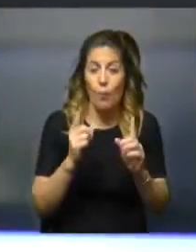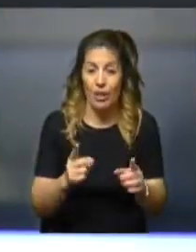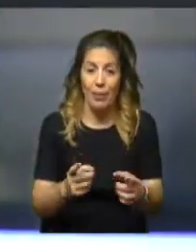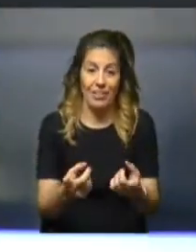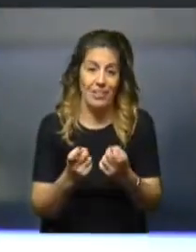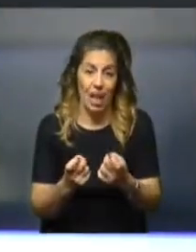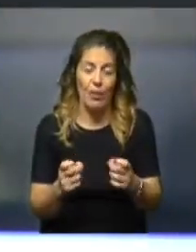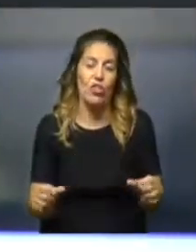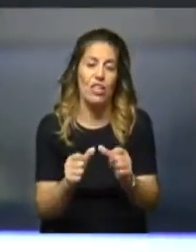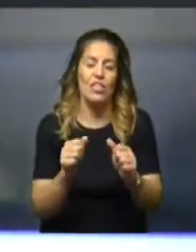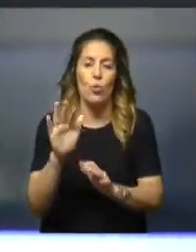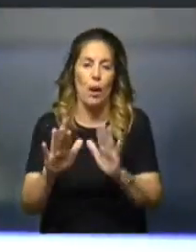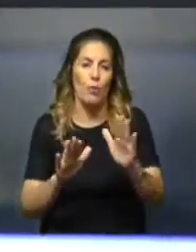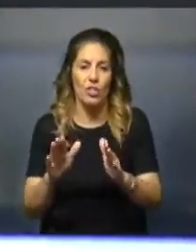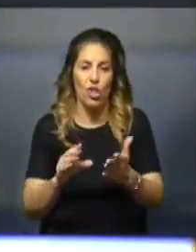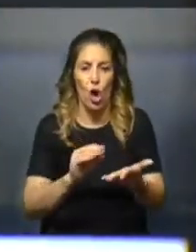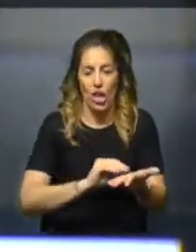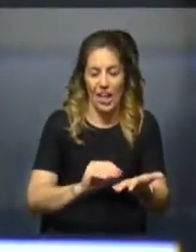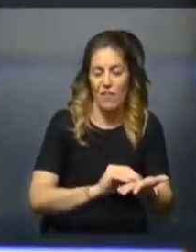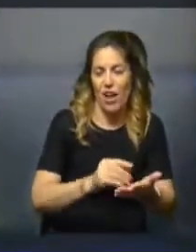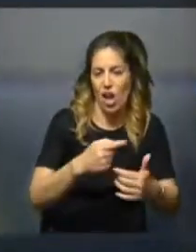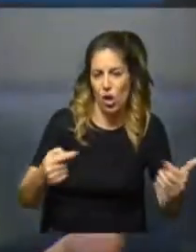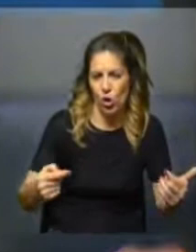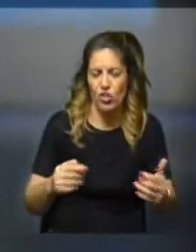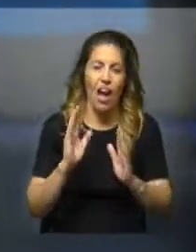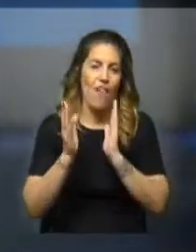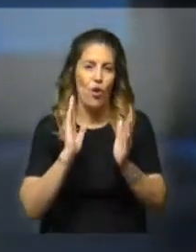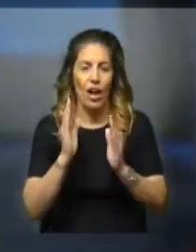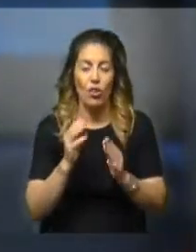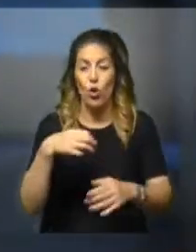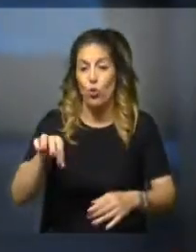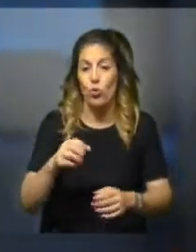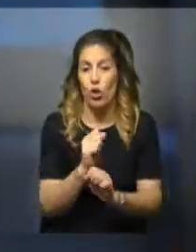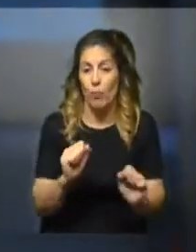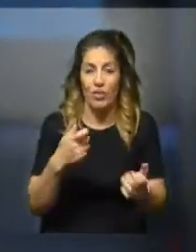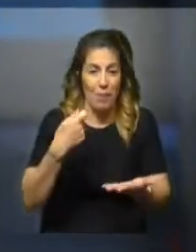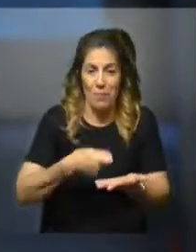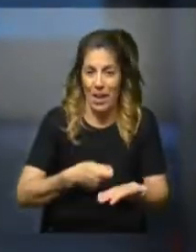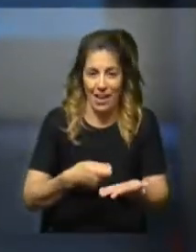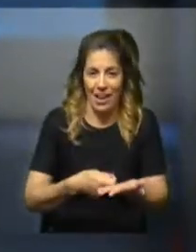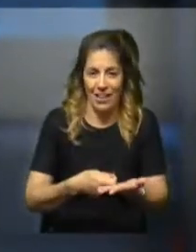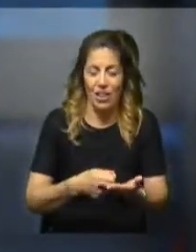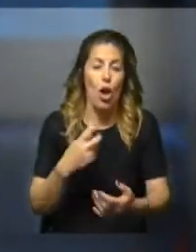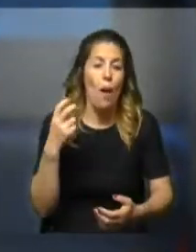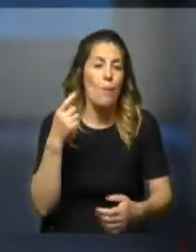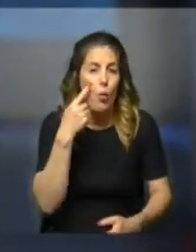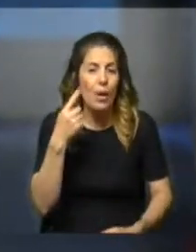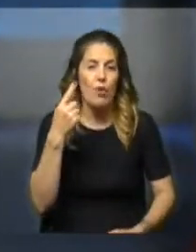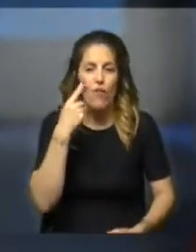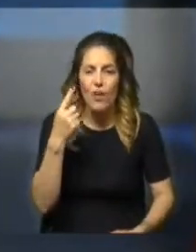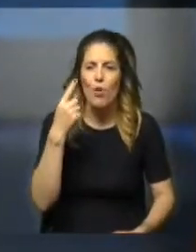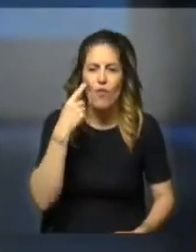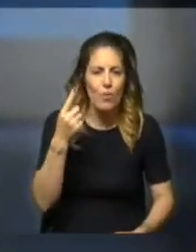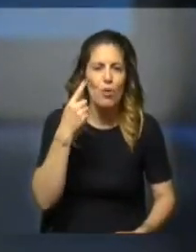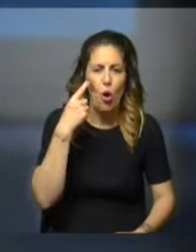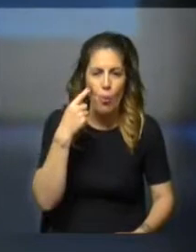flores escriban eran los únicos podían pagar o sea este abogados este o sea que intenté por todos los medios hasta que